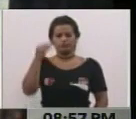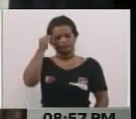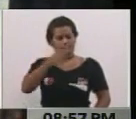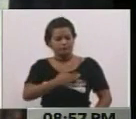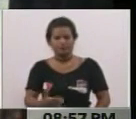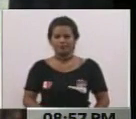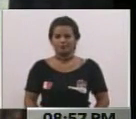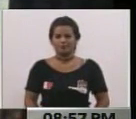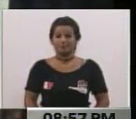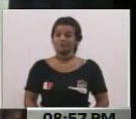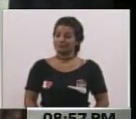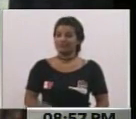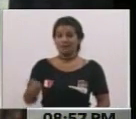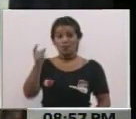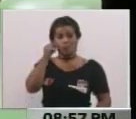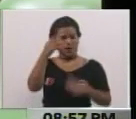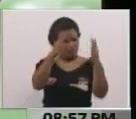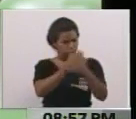vale.